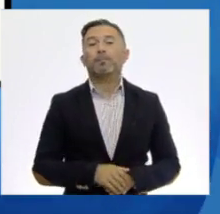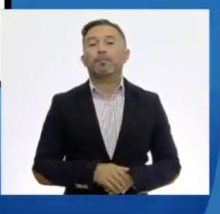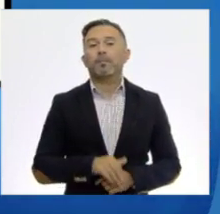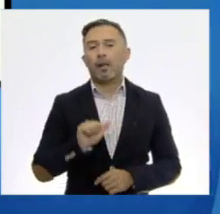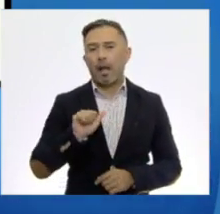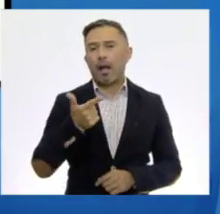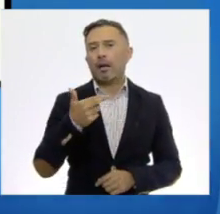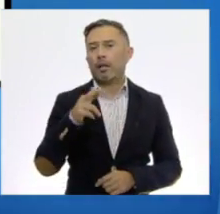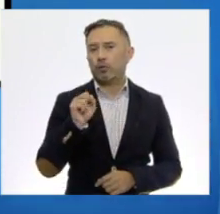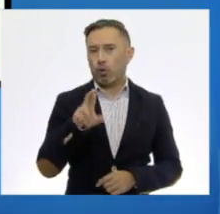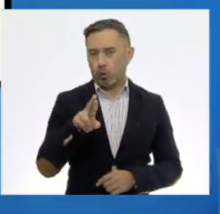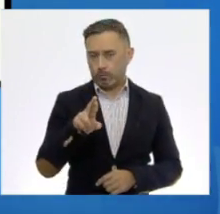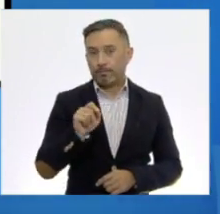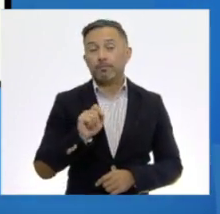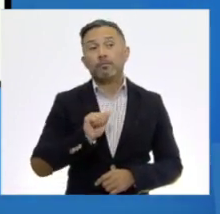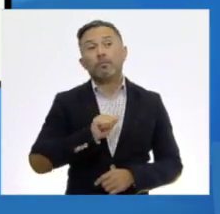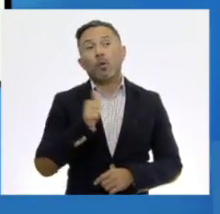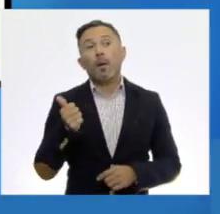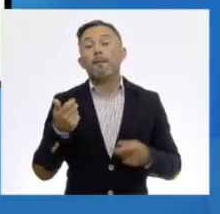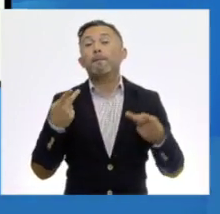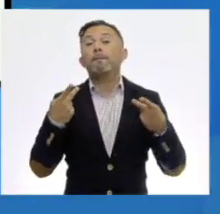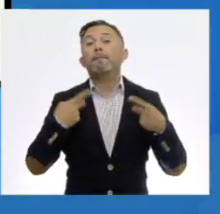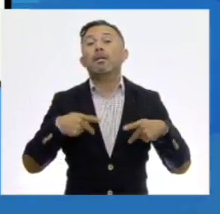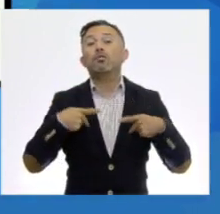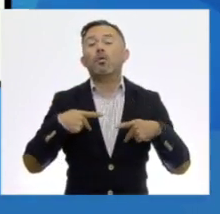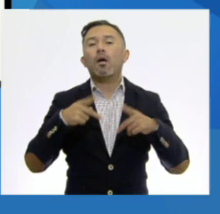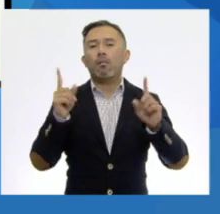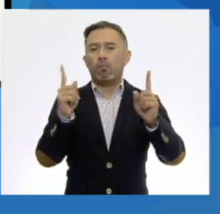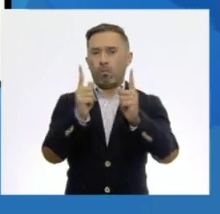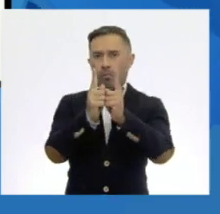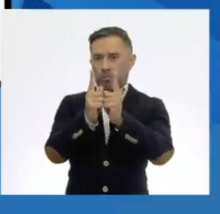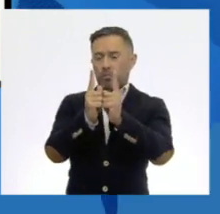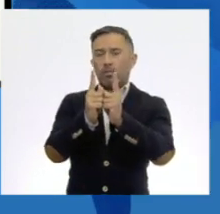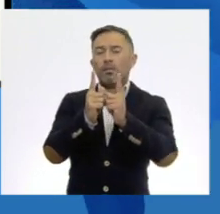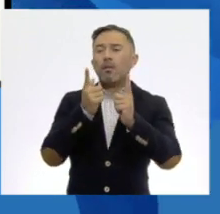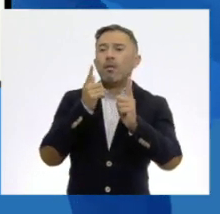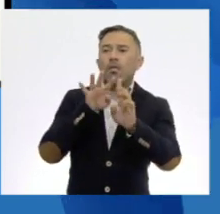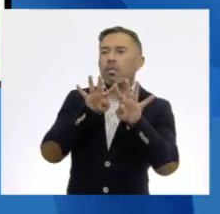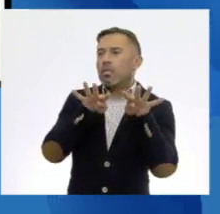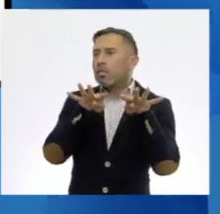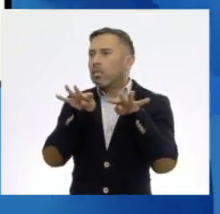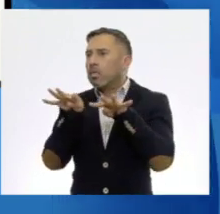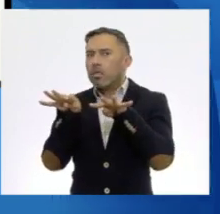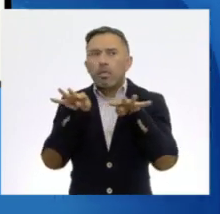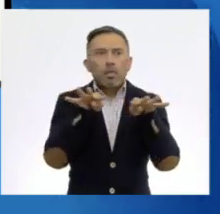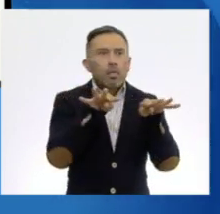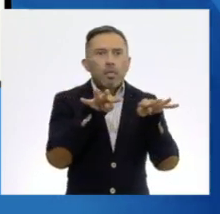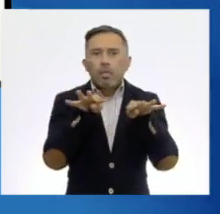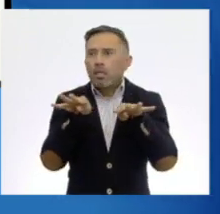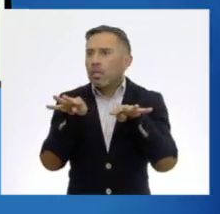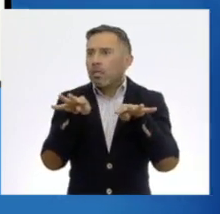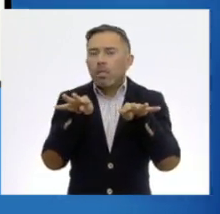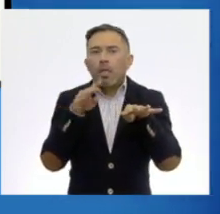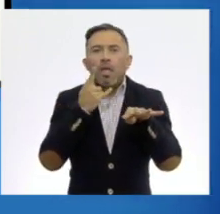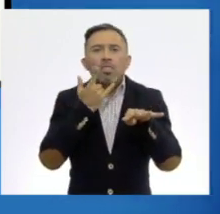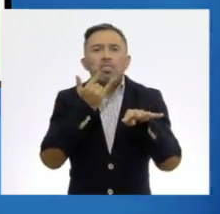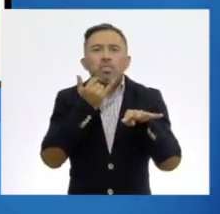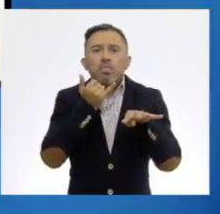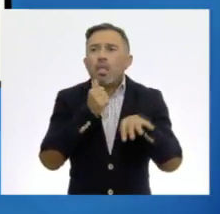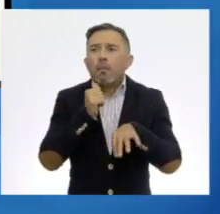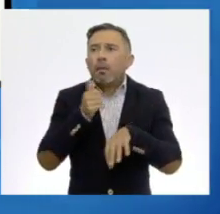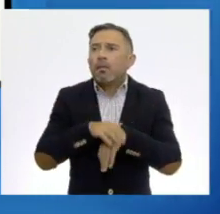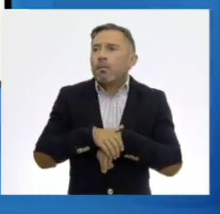son observadoras de esta situación. Son los que observan y conocen las agresiones, y la manera en que ellos